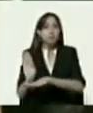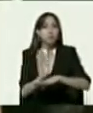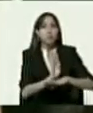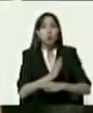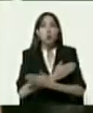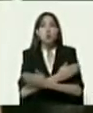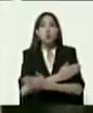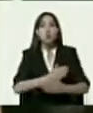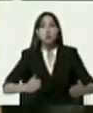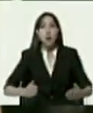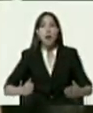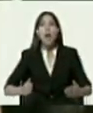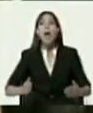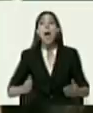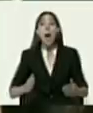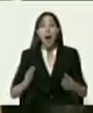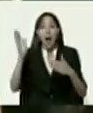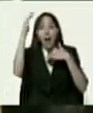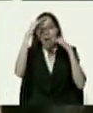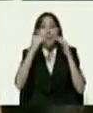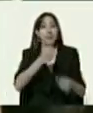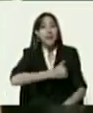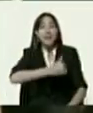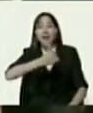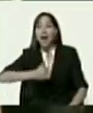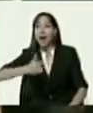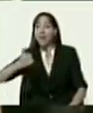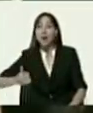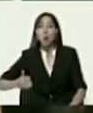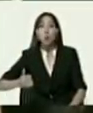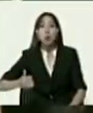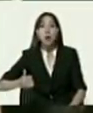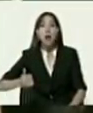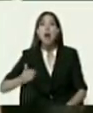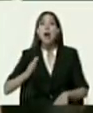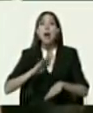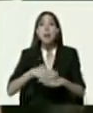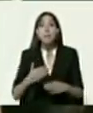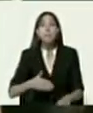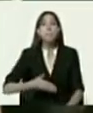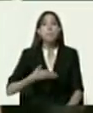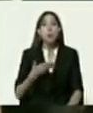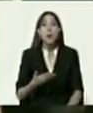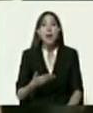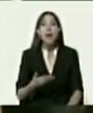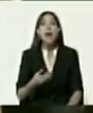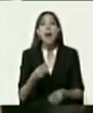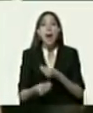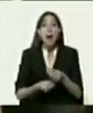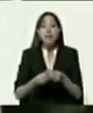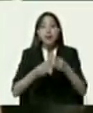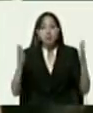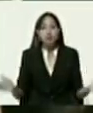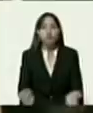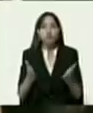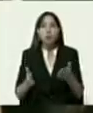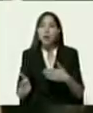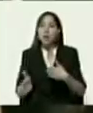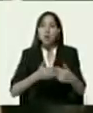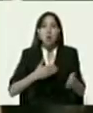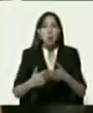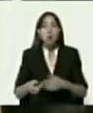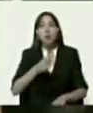coercitivas unilaterales, para atender caso por caso, una a una, y poder lograr que salgan adelante a pesar de la